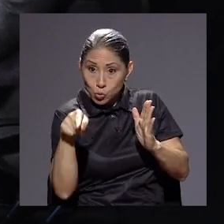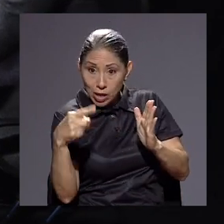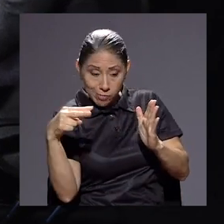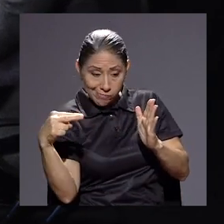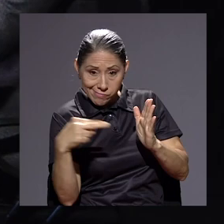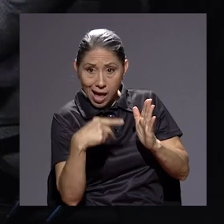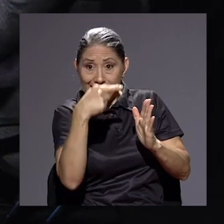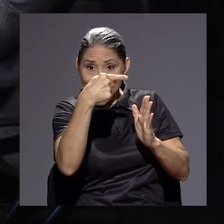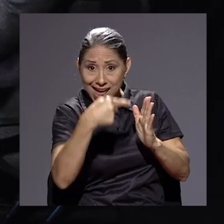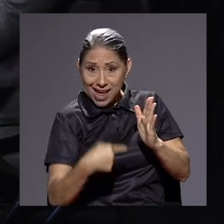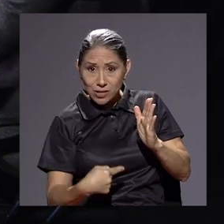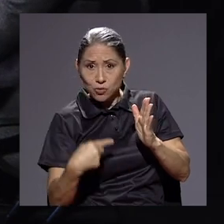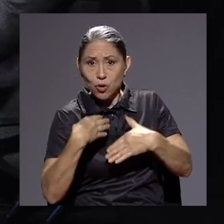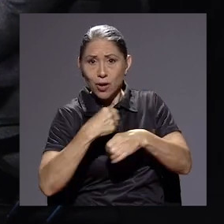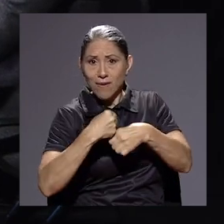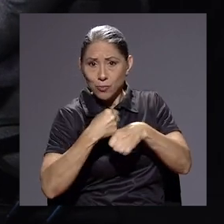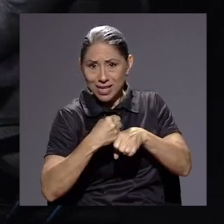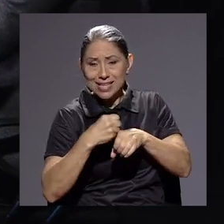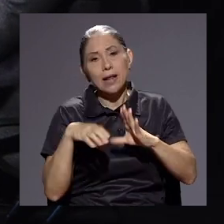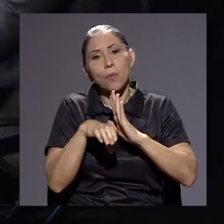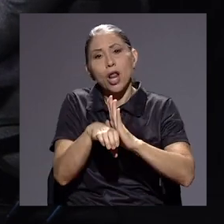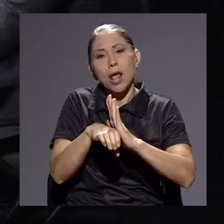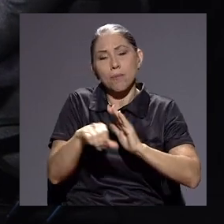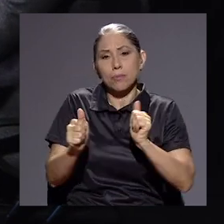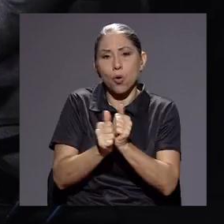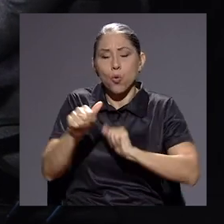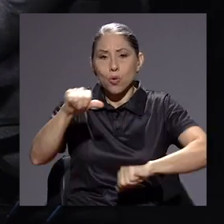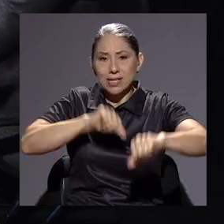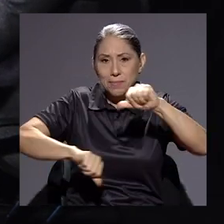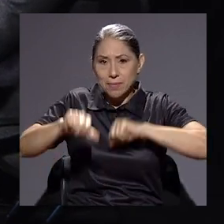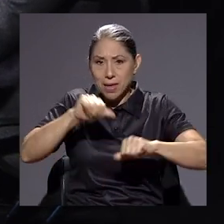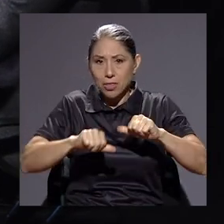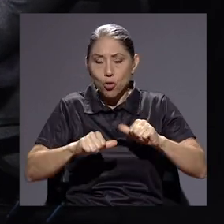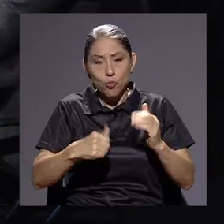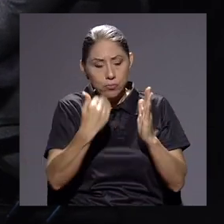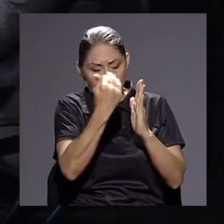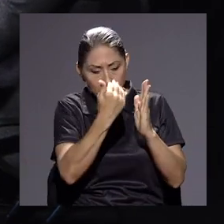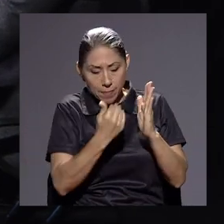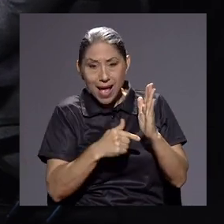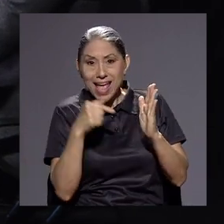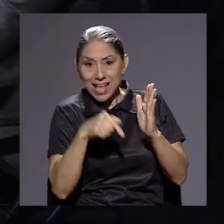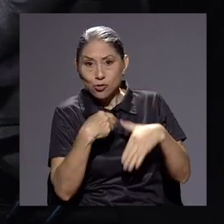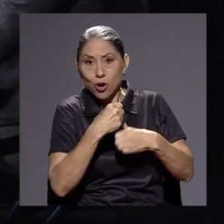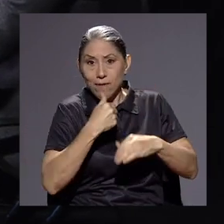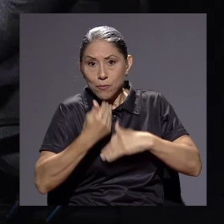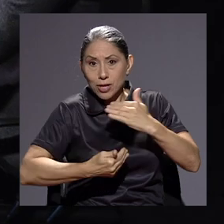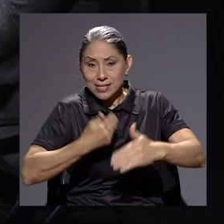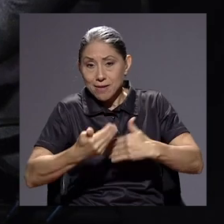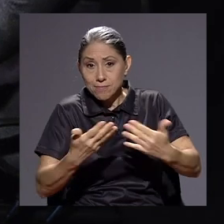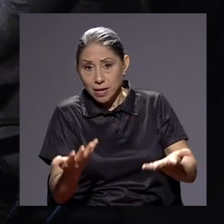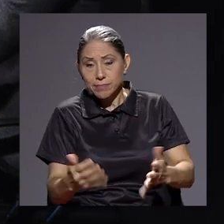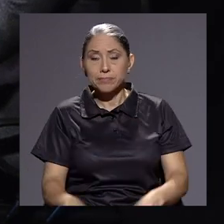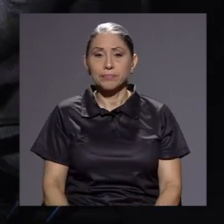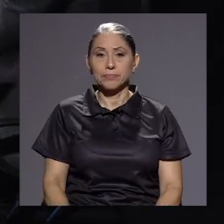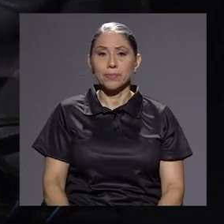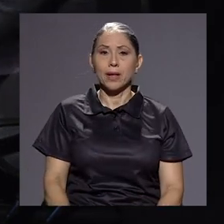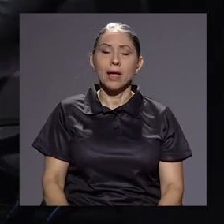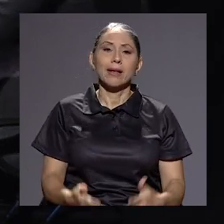si estuviéramos en un experimento, por ejemplo, y esto es en lo que va a consistir. Así es, así es.